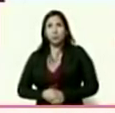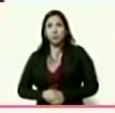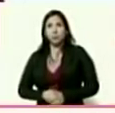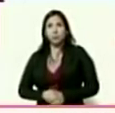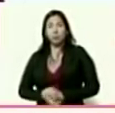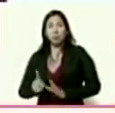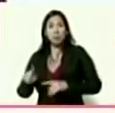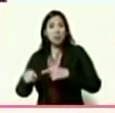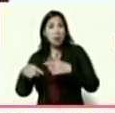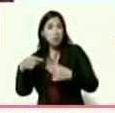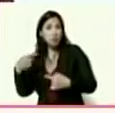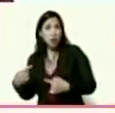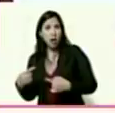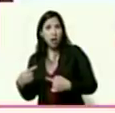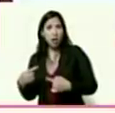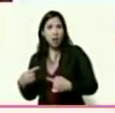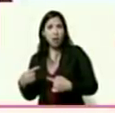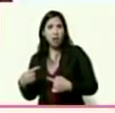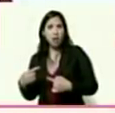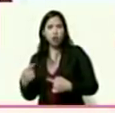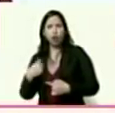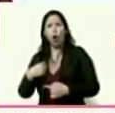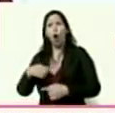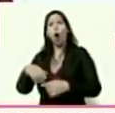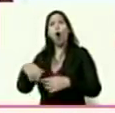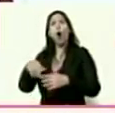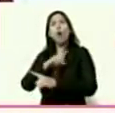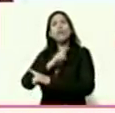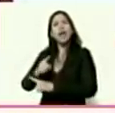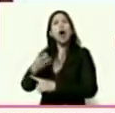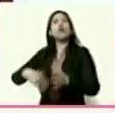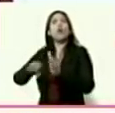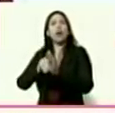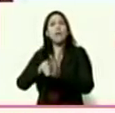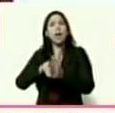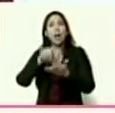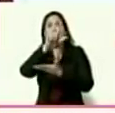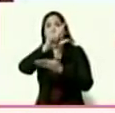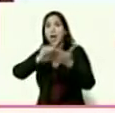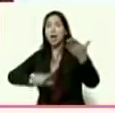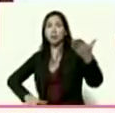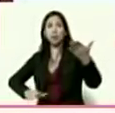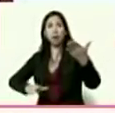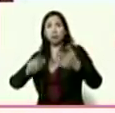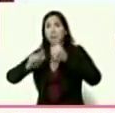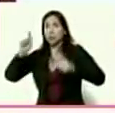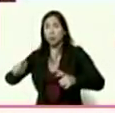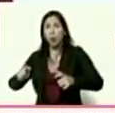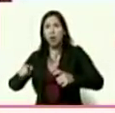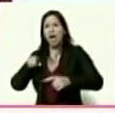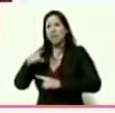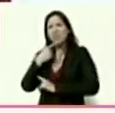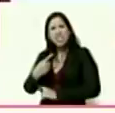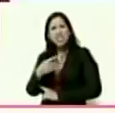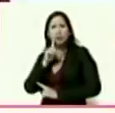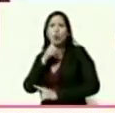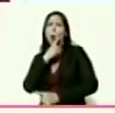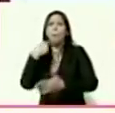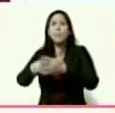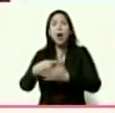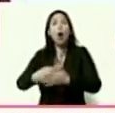Después sale él, yo voy a verme obligado otra vez a presentar la lista de pasajeros, donde él dice que él se registró con su nombre. Vuelve a